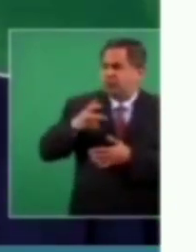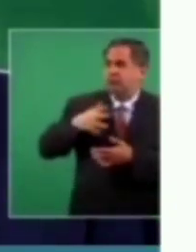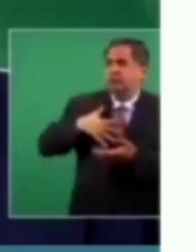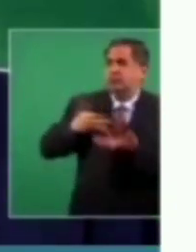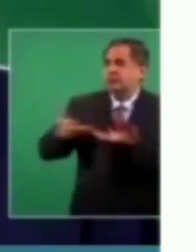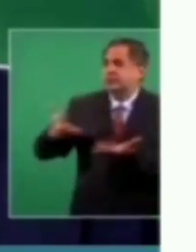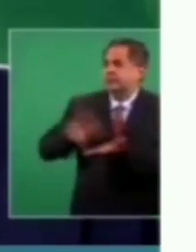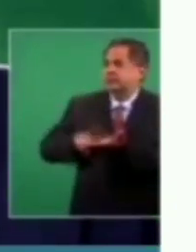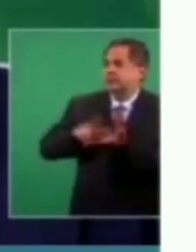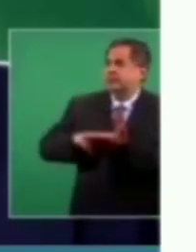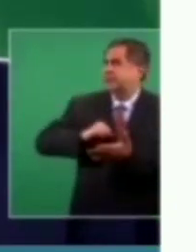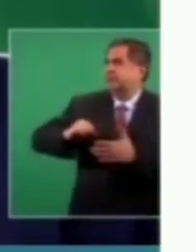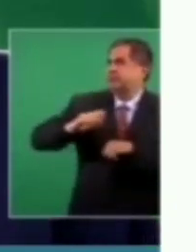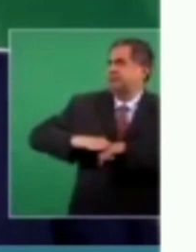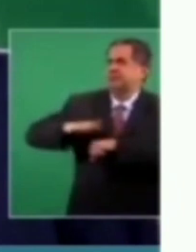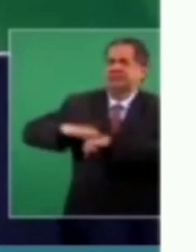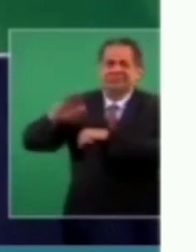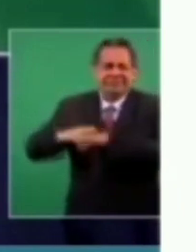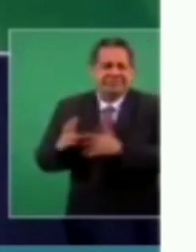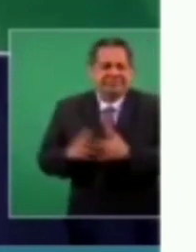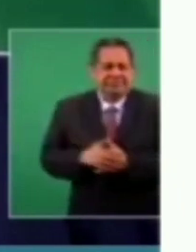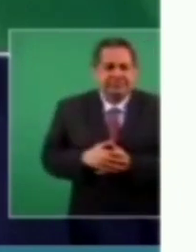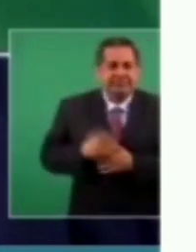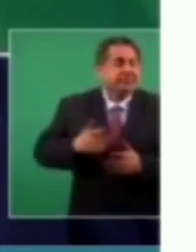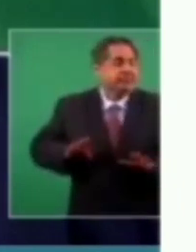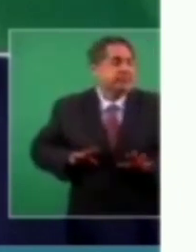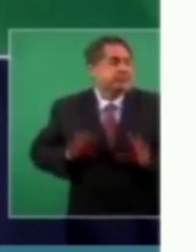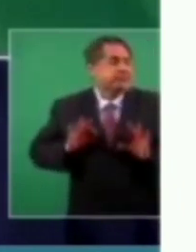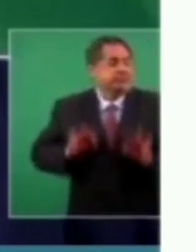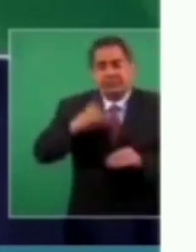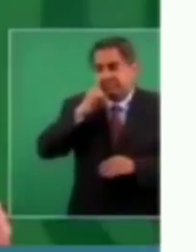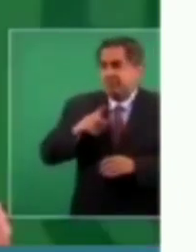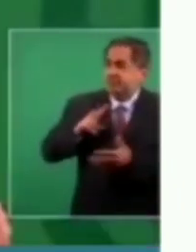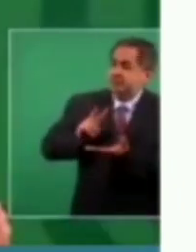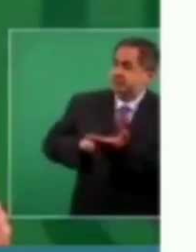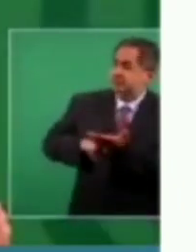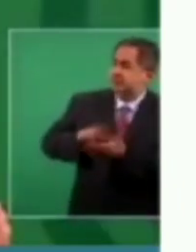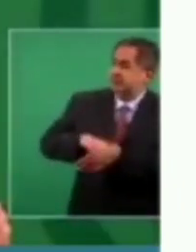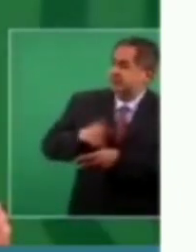propiedad que me beneficio con la plusvalía